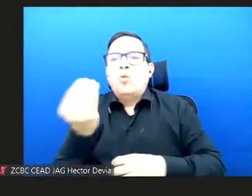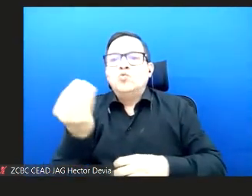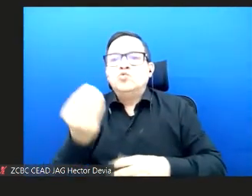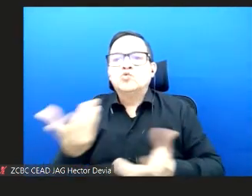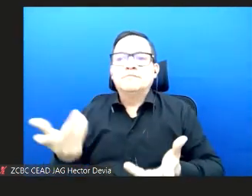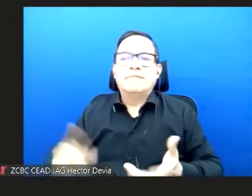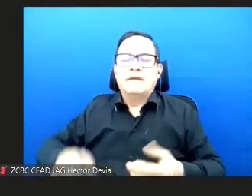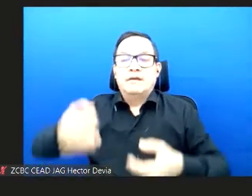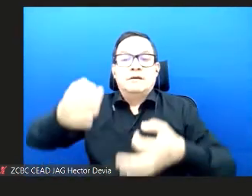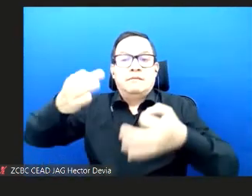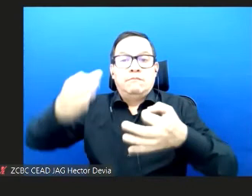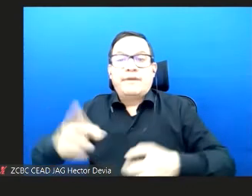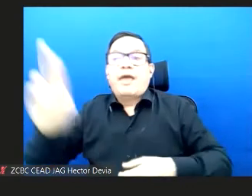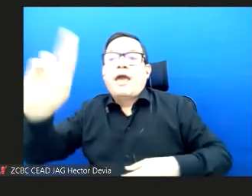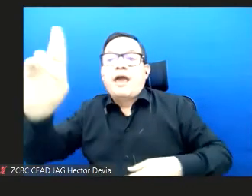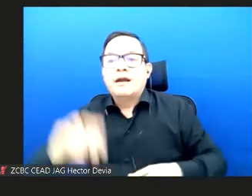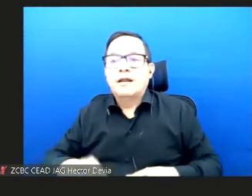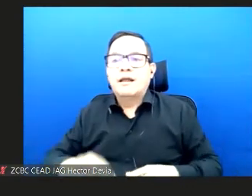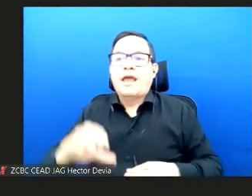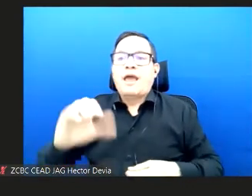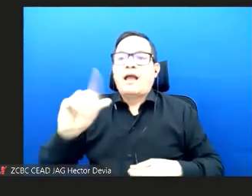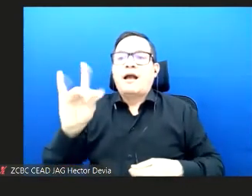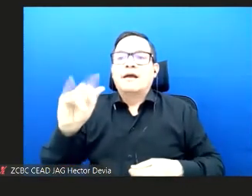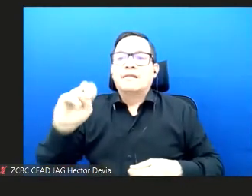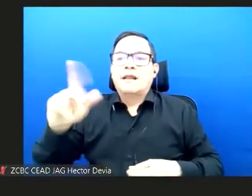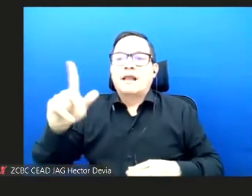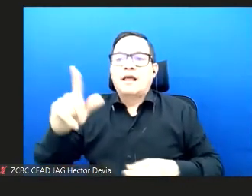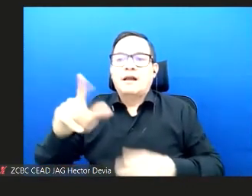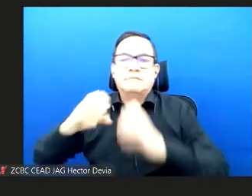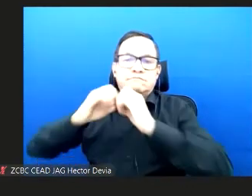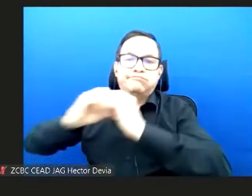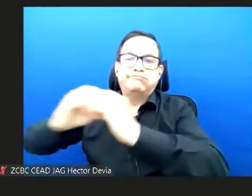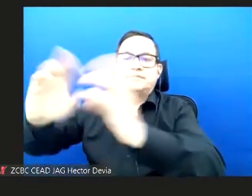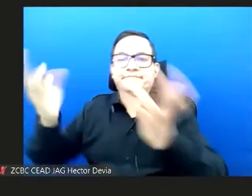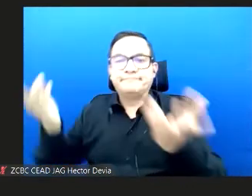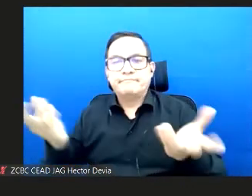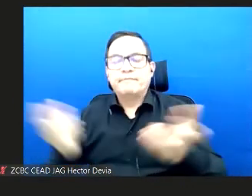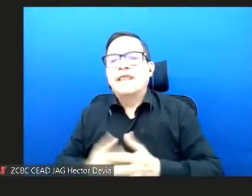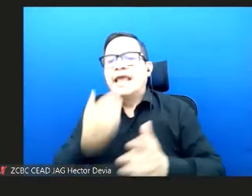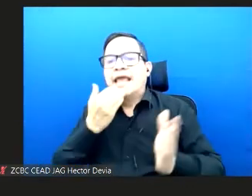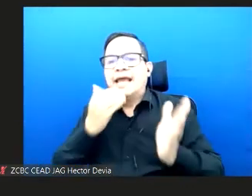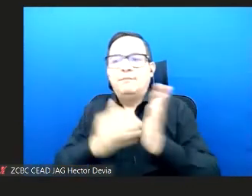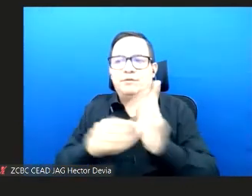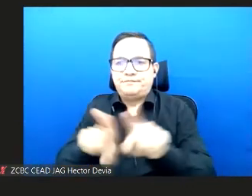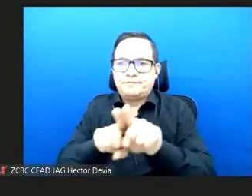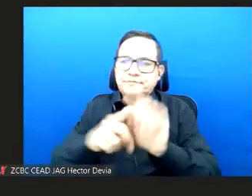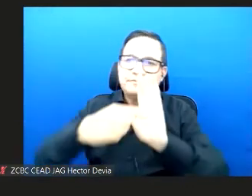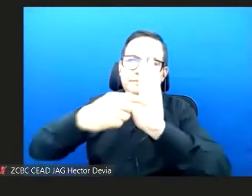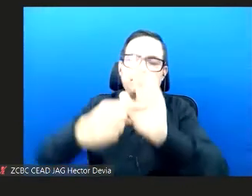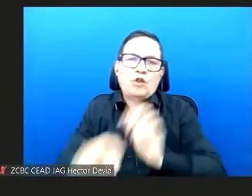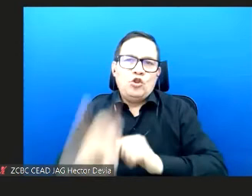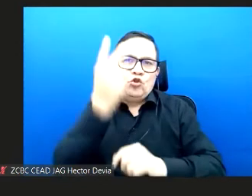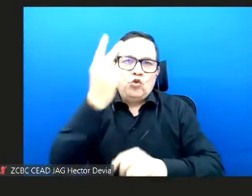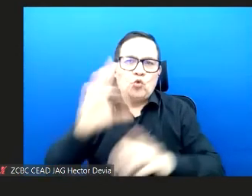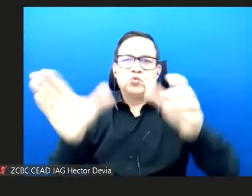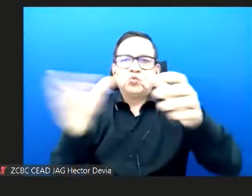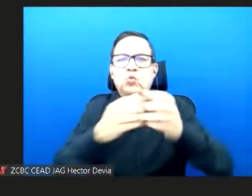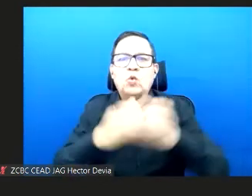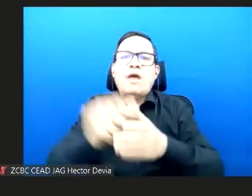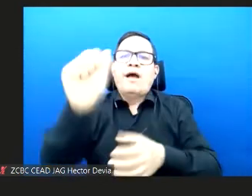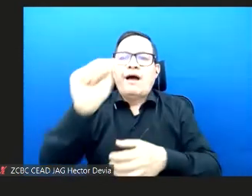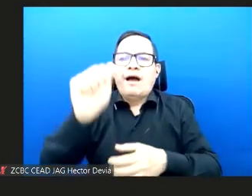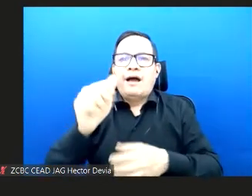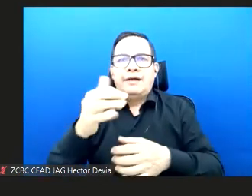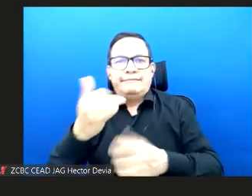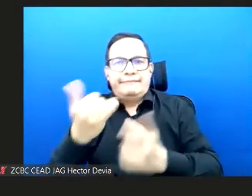Su cardinal es infinito. ¿Sí? Entonces, vamos a ver este ejemplo. Para dos conjuntos A y B con una cantidad